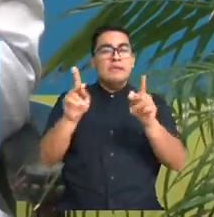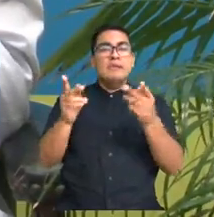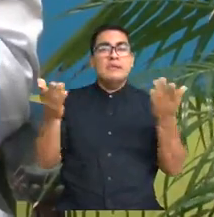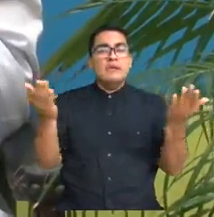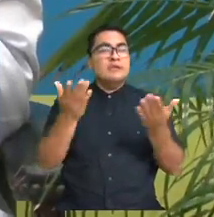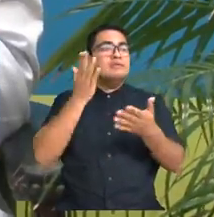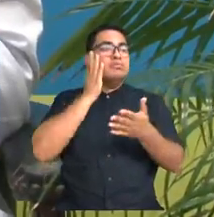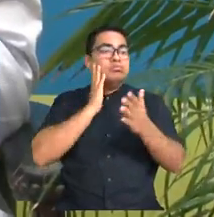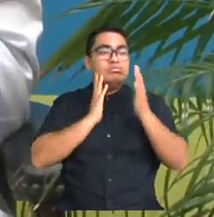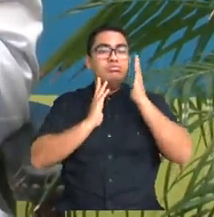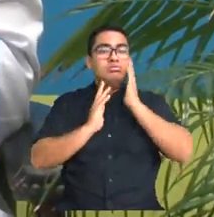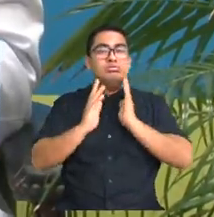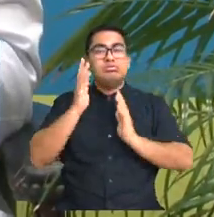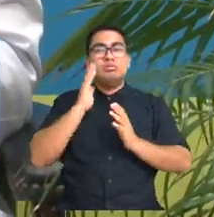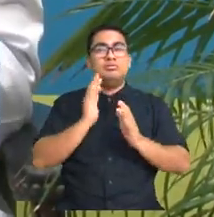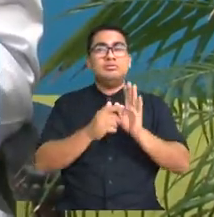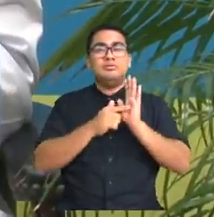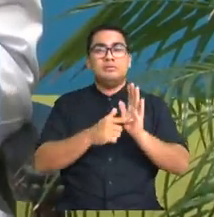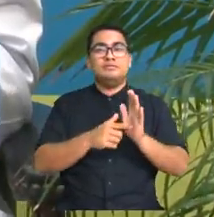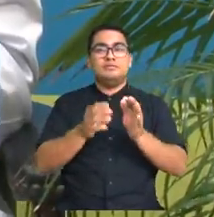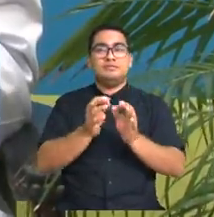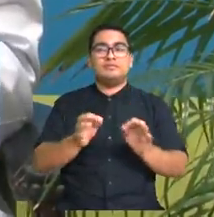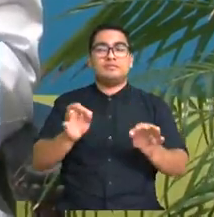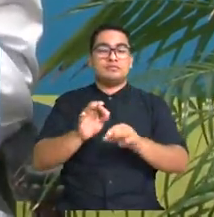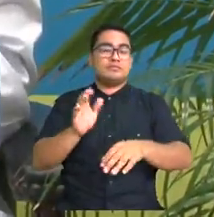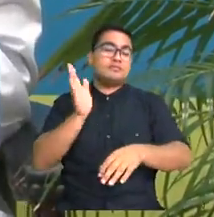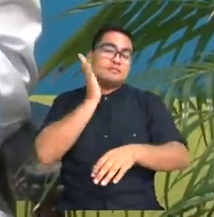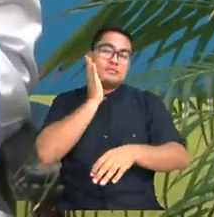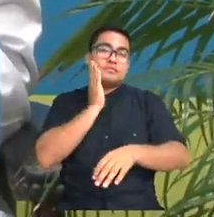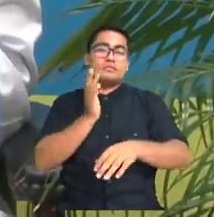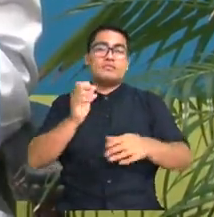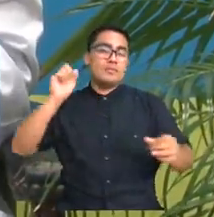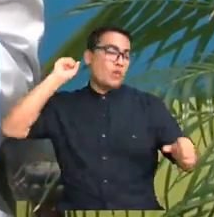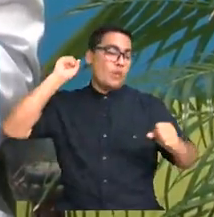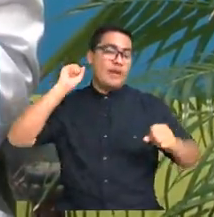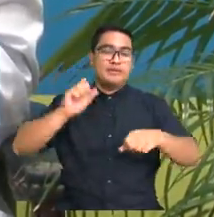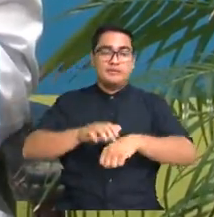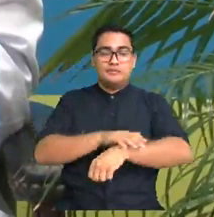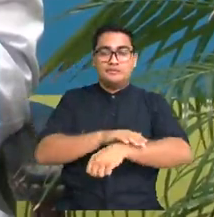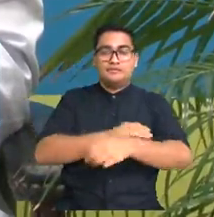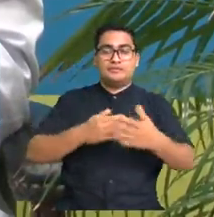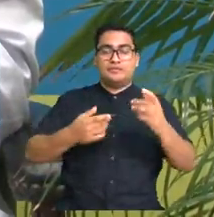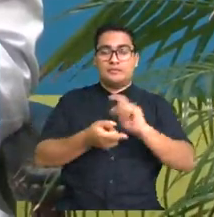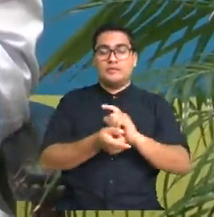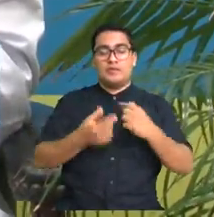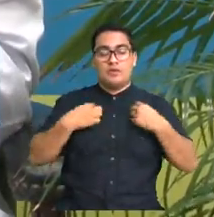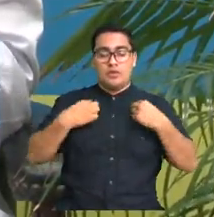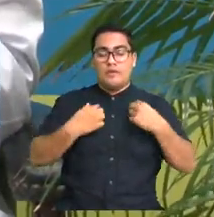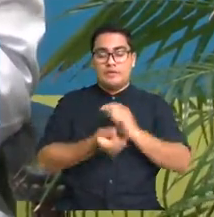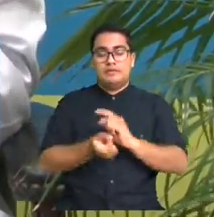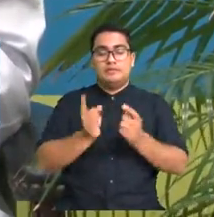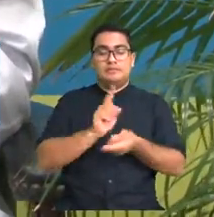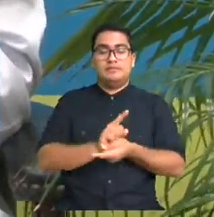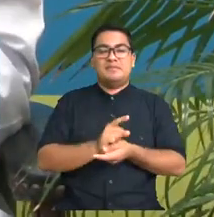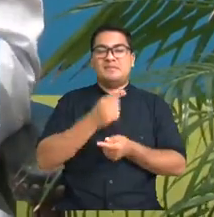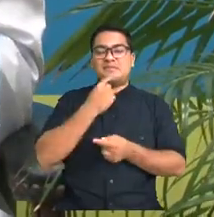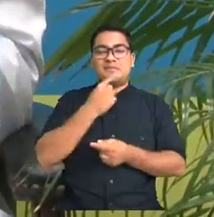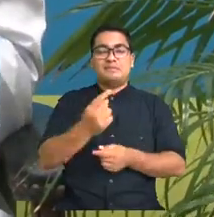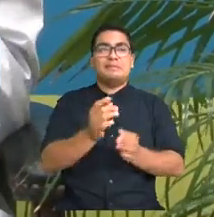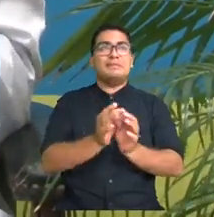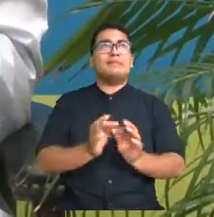sudan, inmediatamente se tienen que secar con una toalla y cambiarse la ropa. No solamente por este tipo de patología, sino